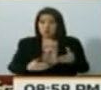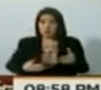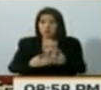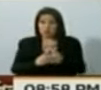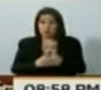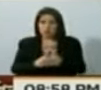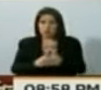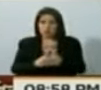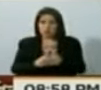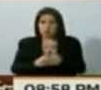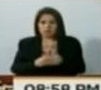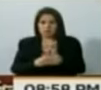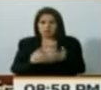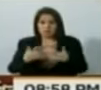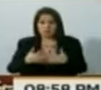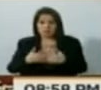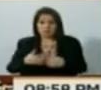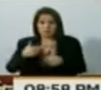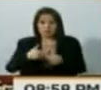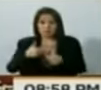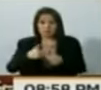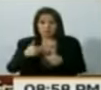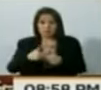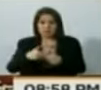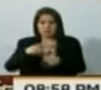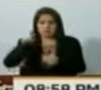instalaciones de PDVSA y del Sistema Eléctrico Nacional.